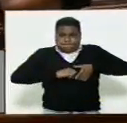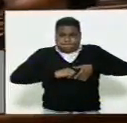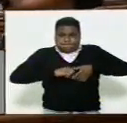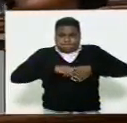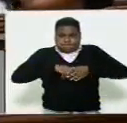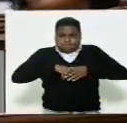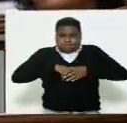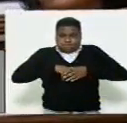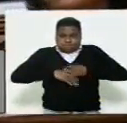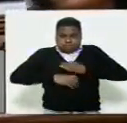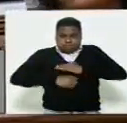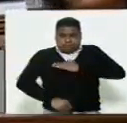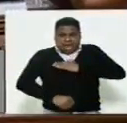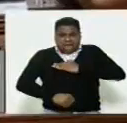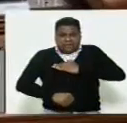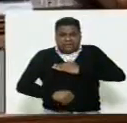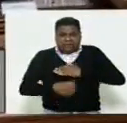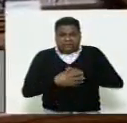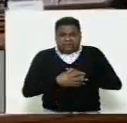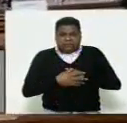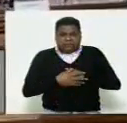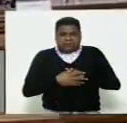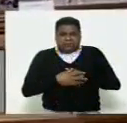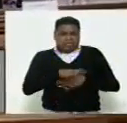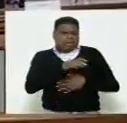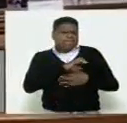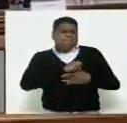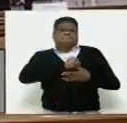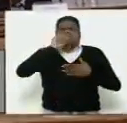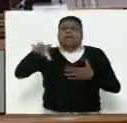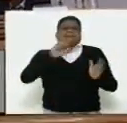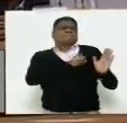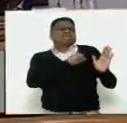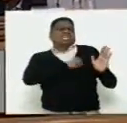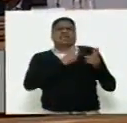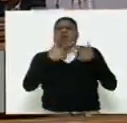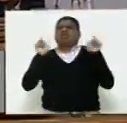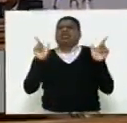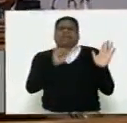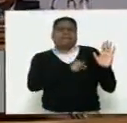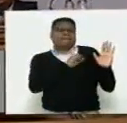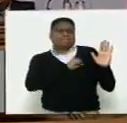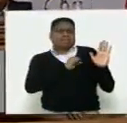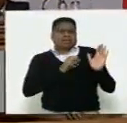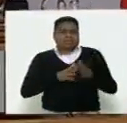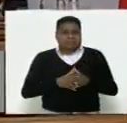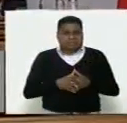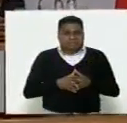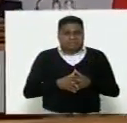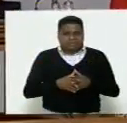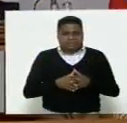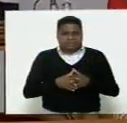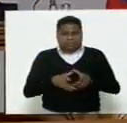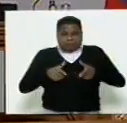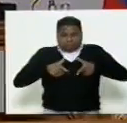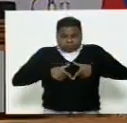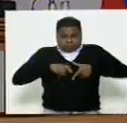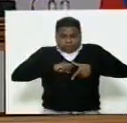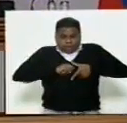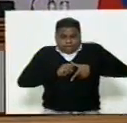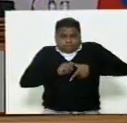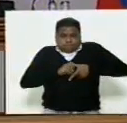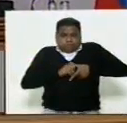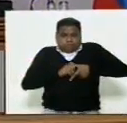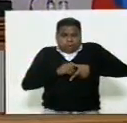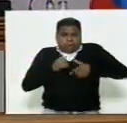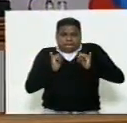solamente quitando el miedo, sacando el miedo, liberándome del miedo. Y con la salida de mi bebé, no tendré